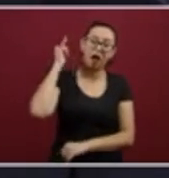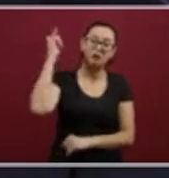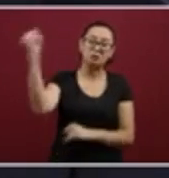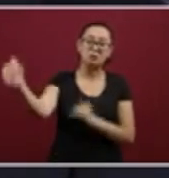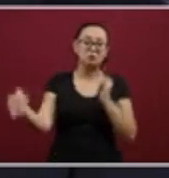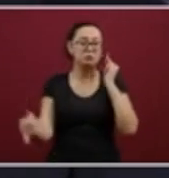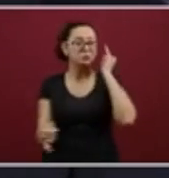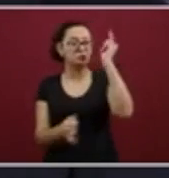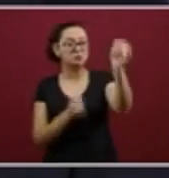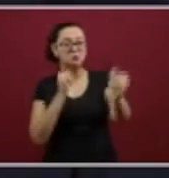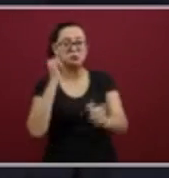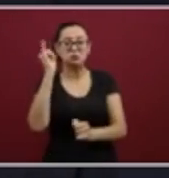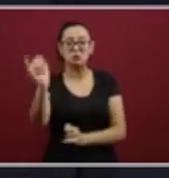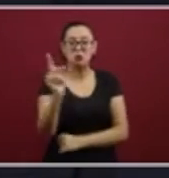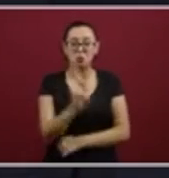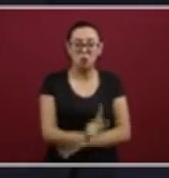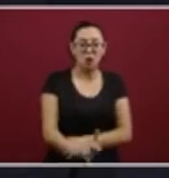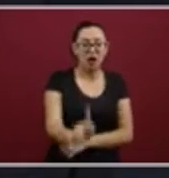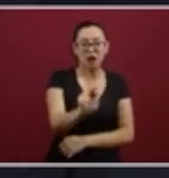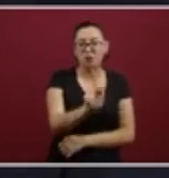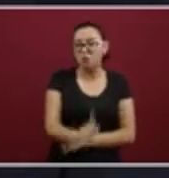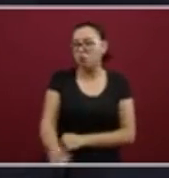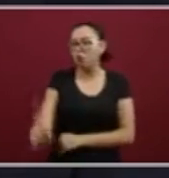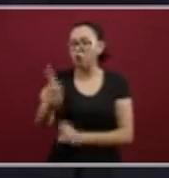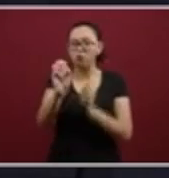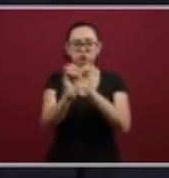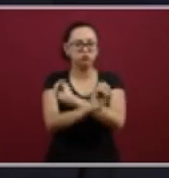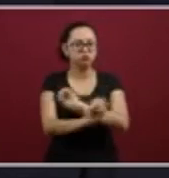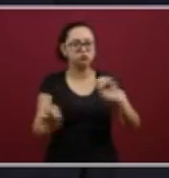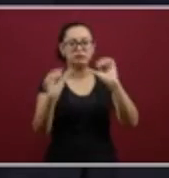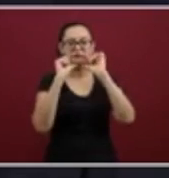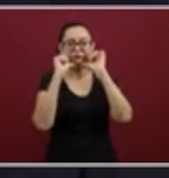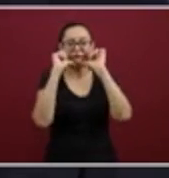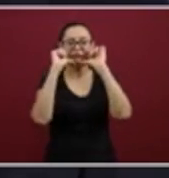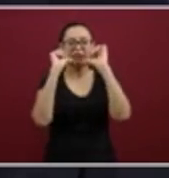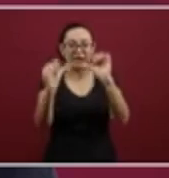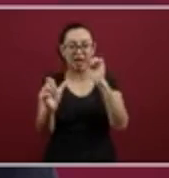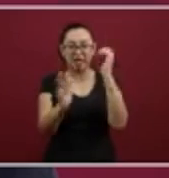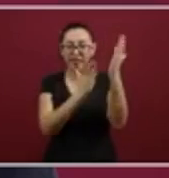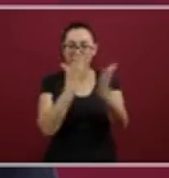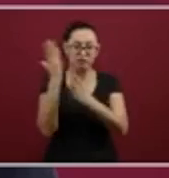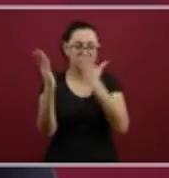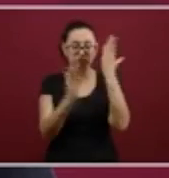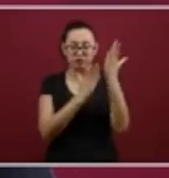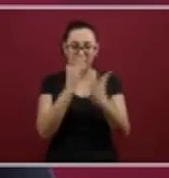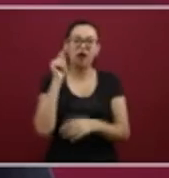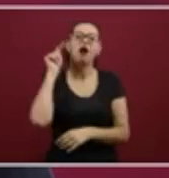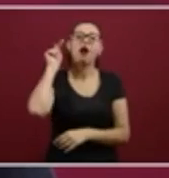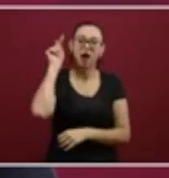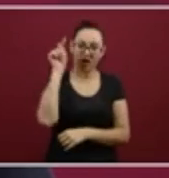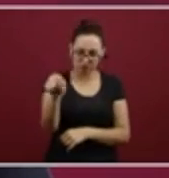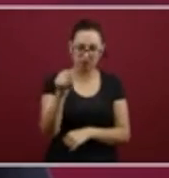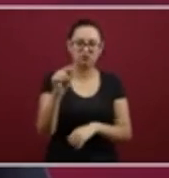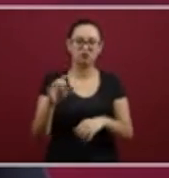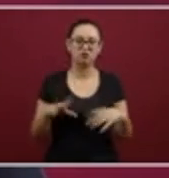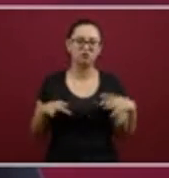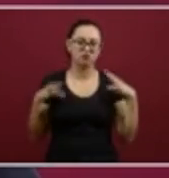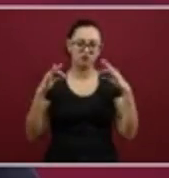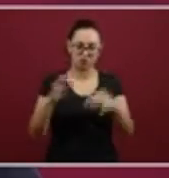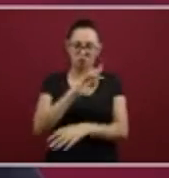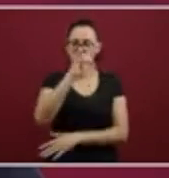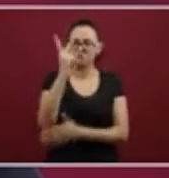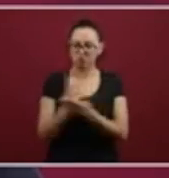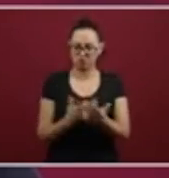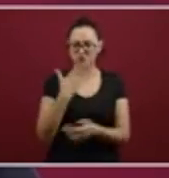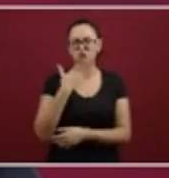olvidados, donde no hay posibilidad de estudiar. Entonces, sí es un buen programa.